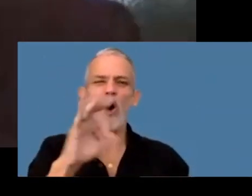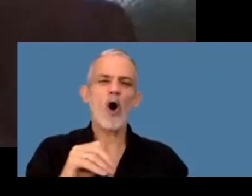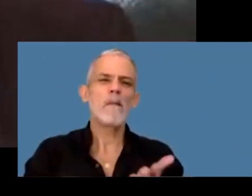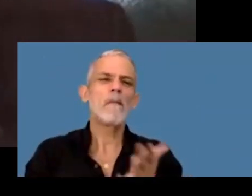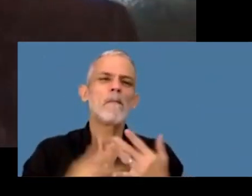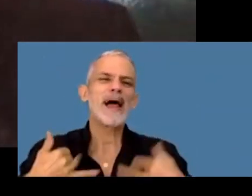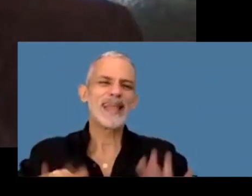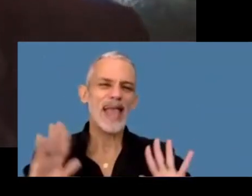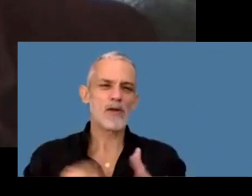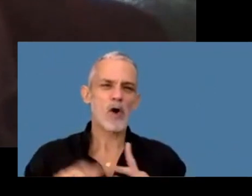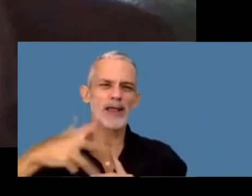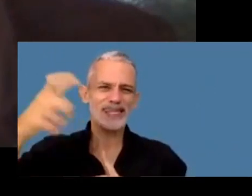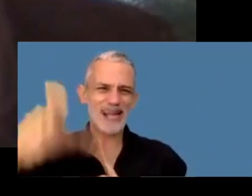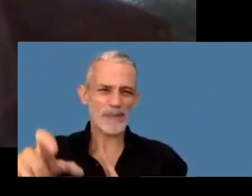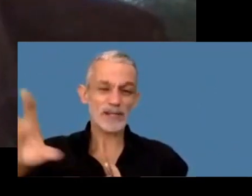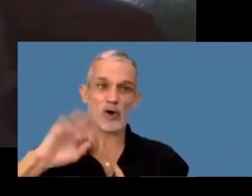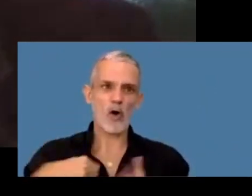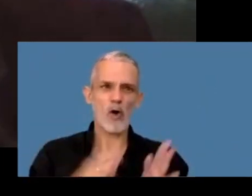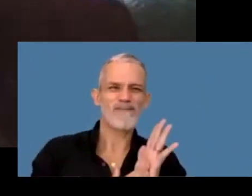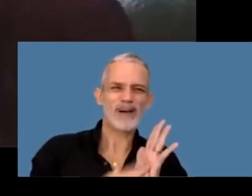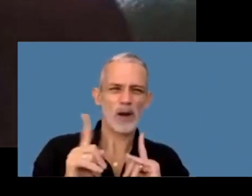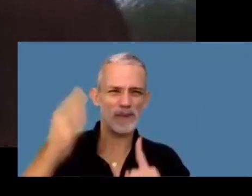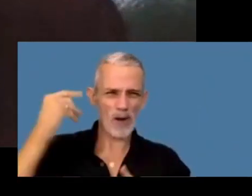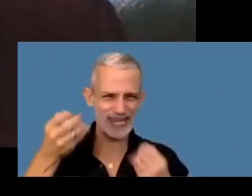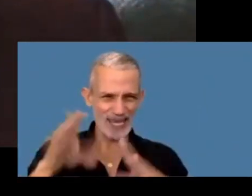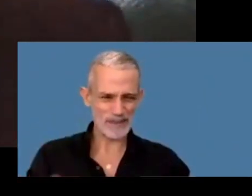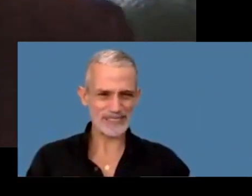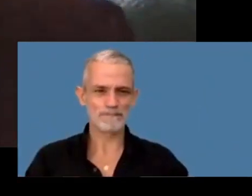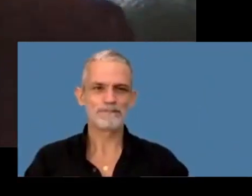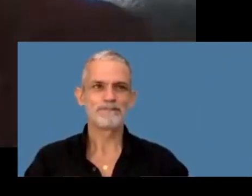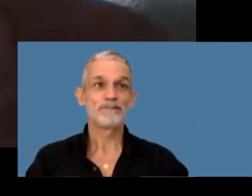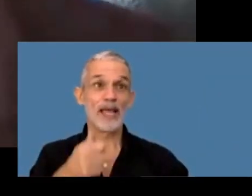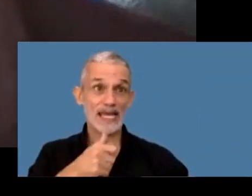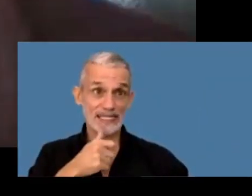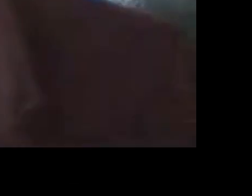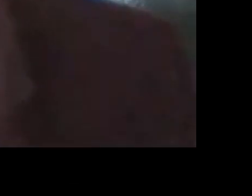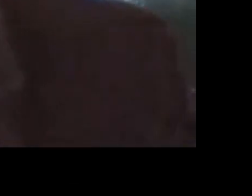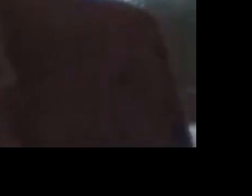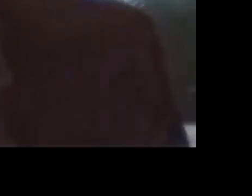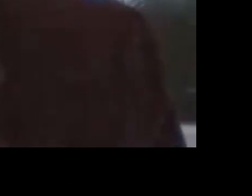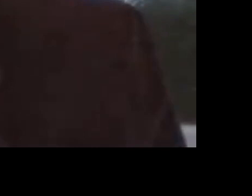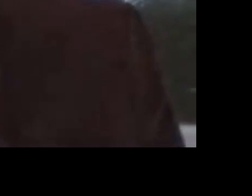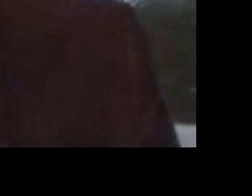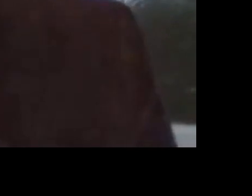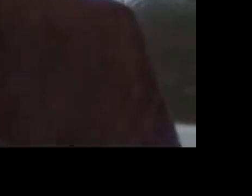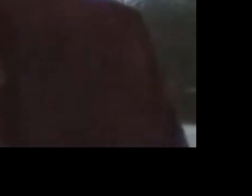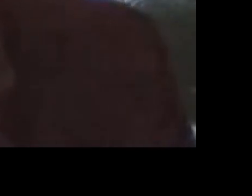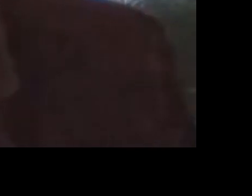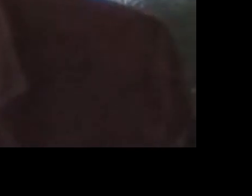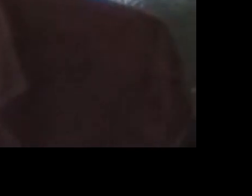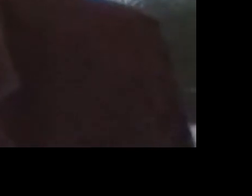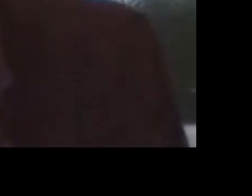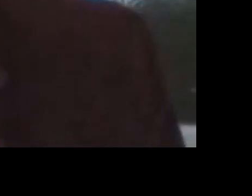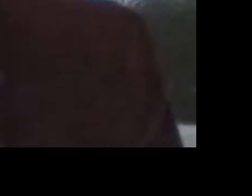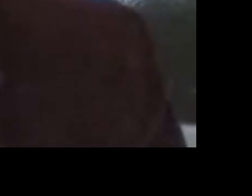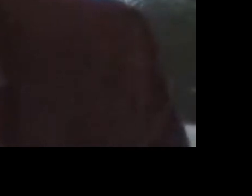lavado de dinero cuando el delito precedente es la evasión tributaria. Ahora, si el delito precedente es cualquier otro delito, corrupción, venta de